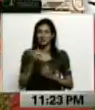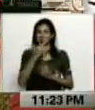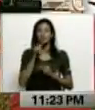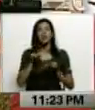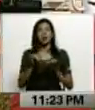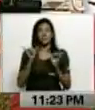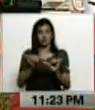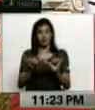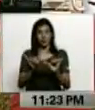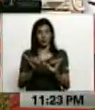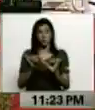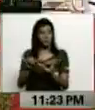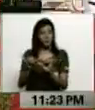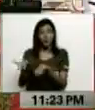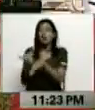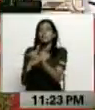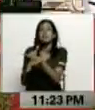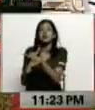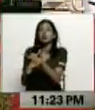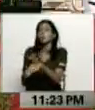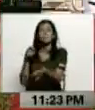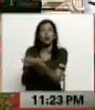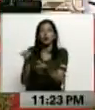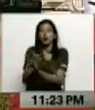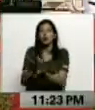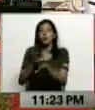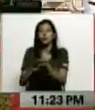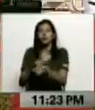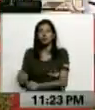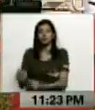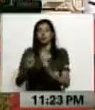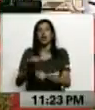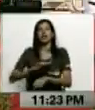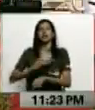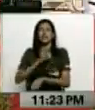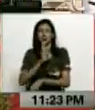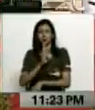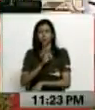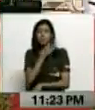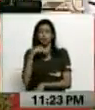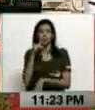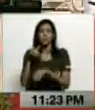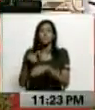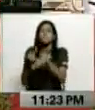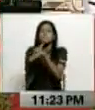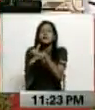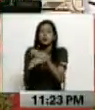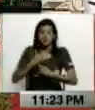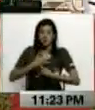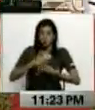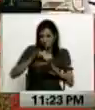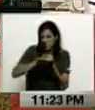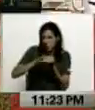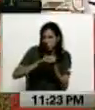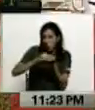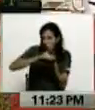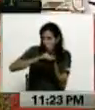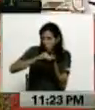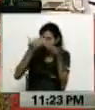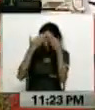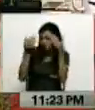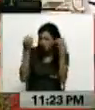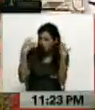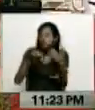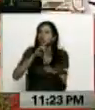condonó en esta oportunidad el mismo se condonó la deuda cuando Recibió la alcaldía de baruta quemó eled